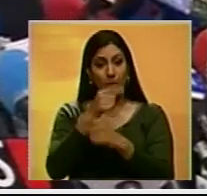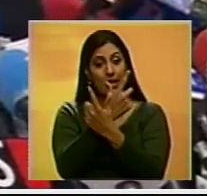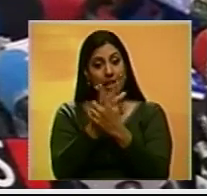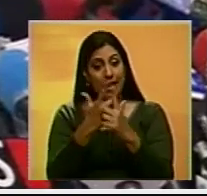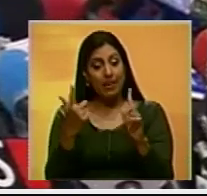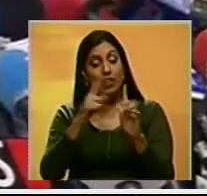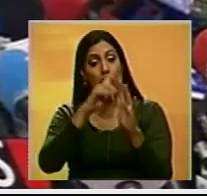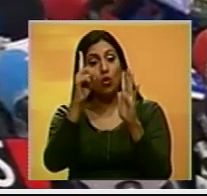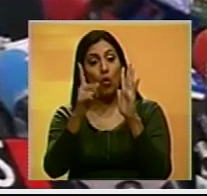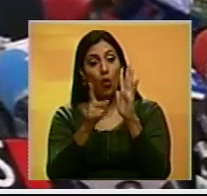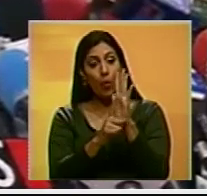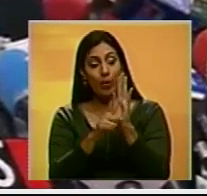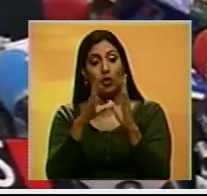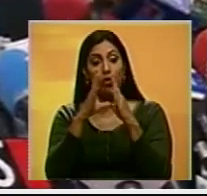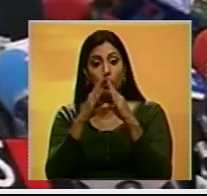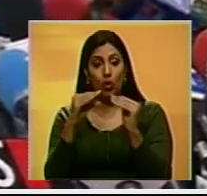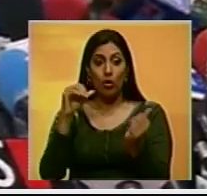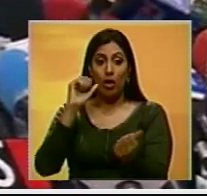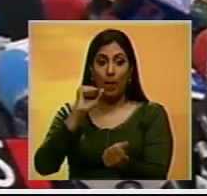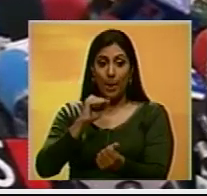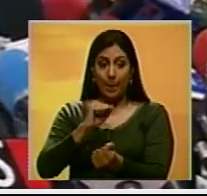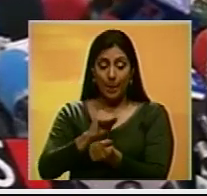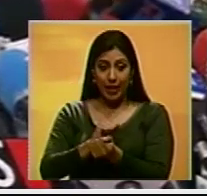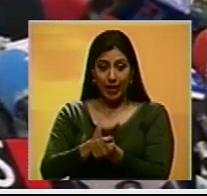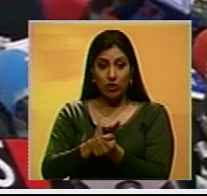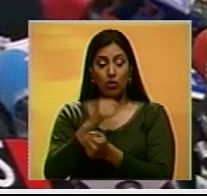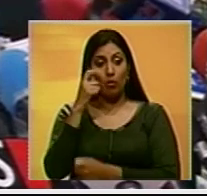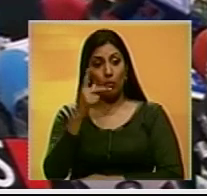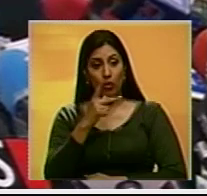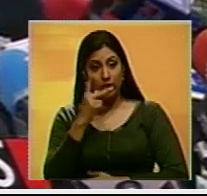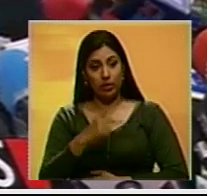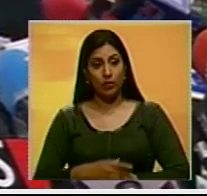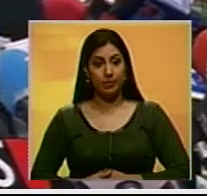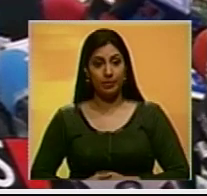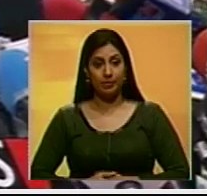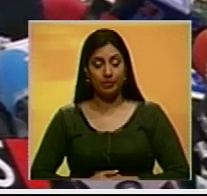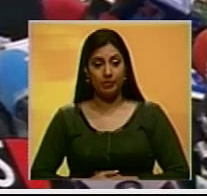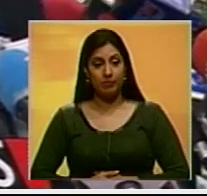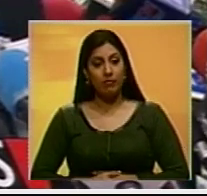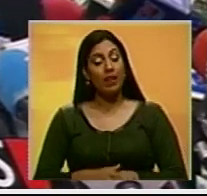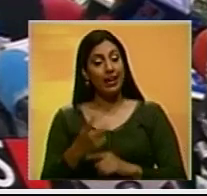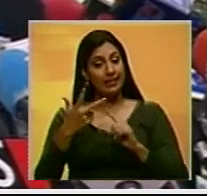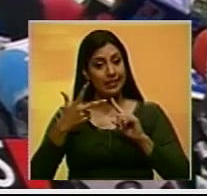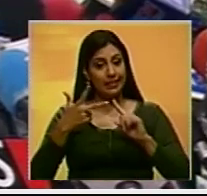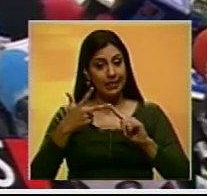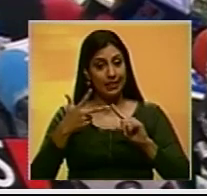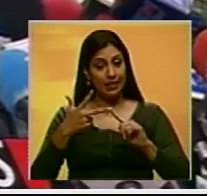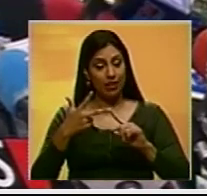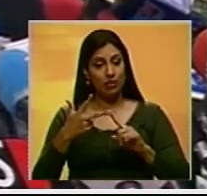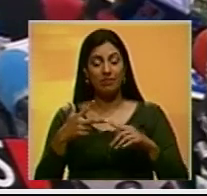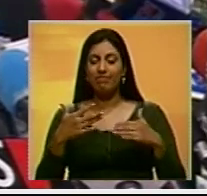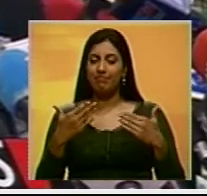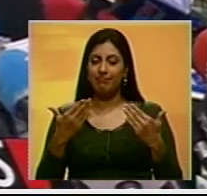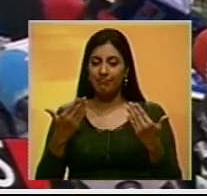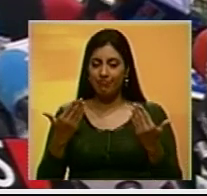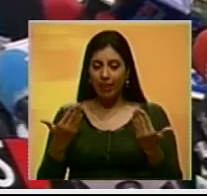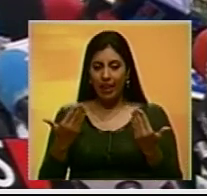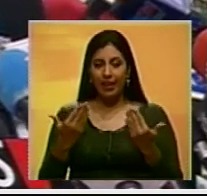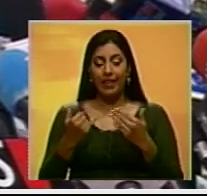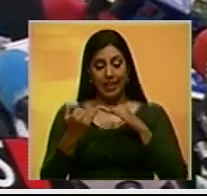liberación total de todos los presos y exiliados políticos. Tercero, que